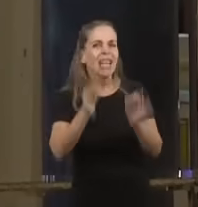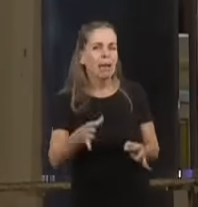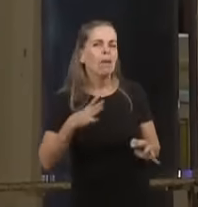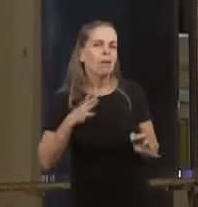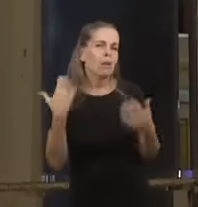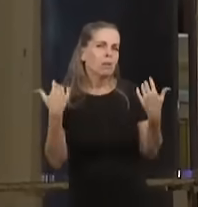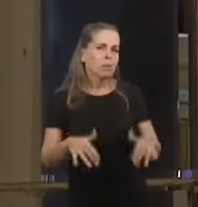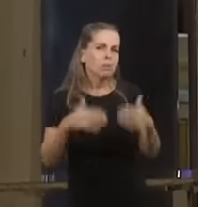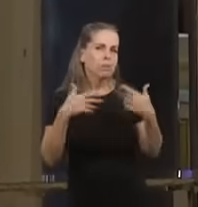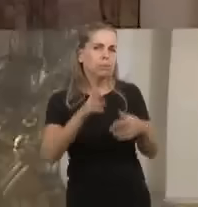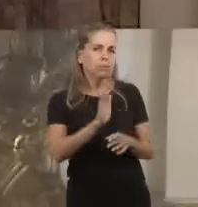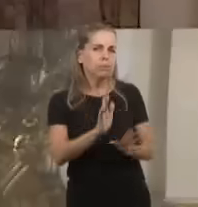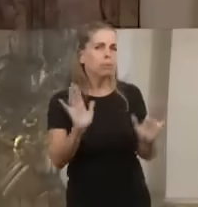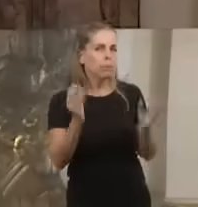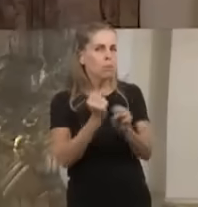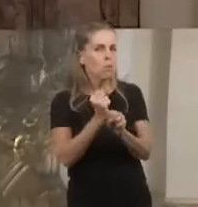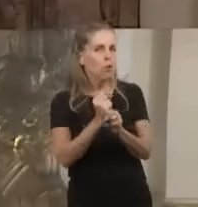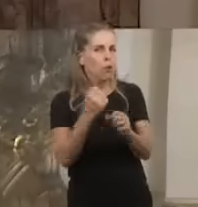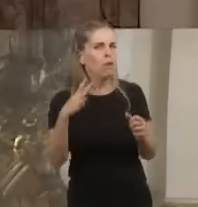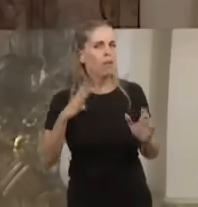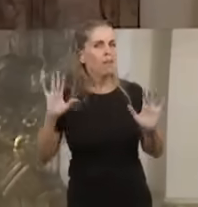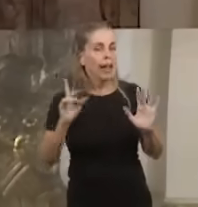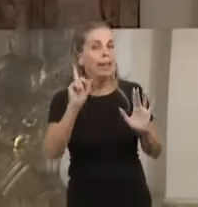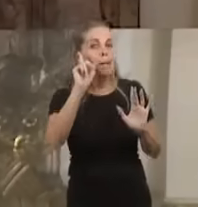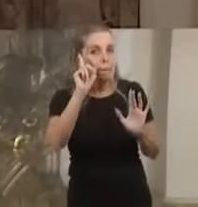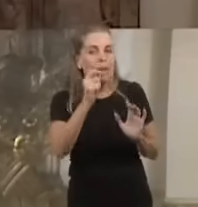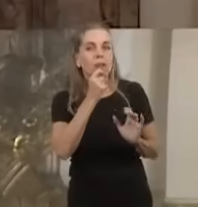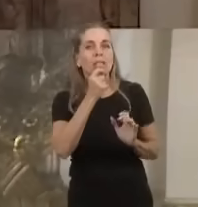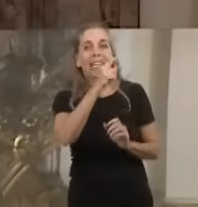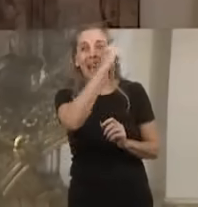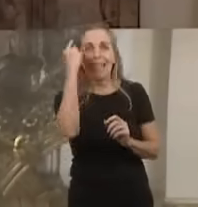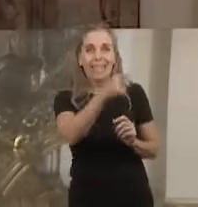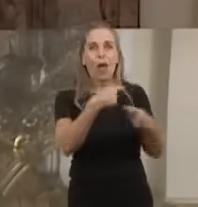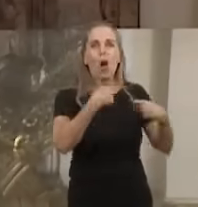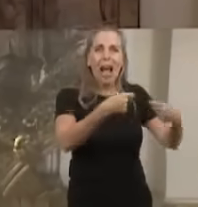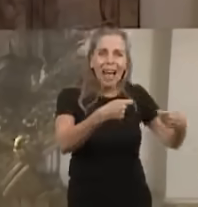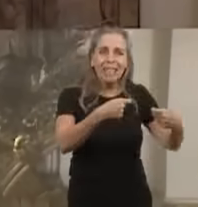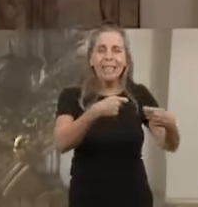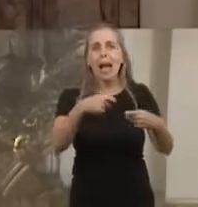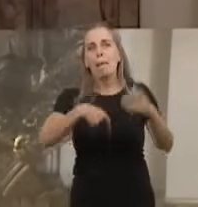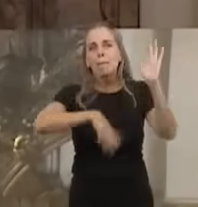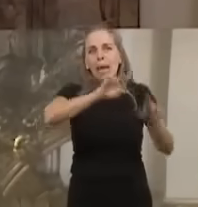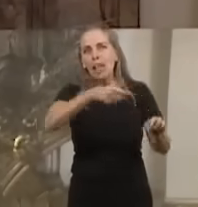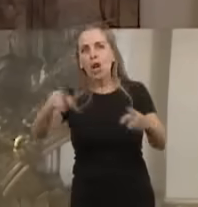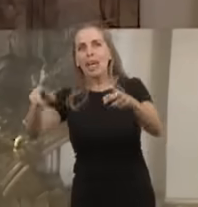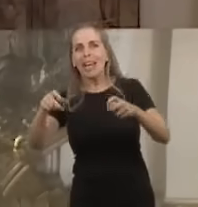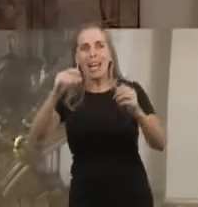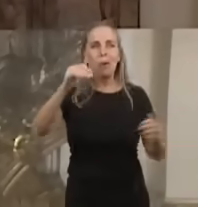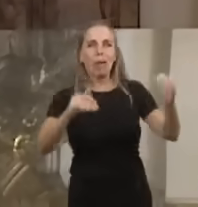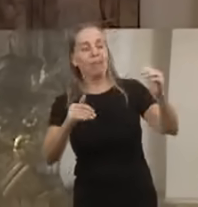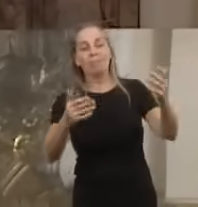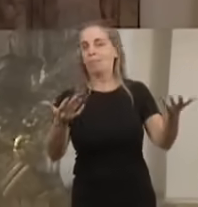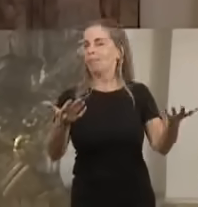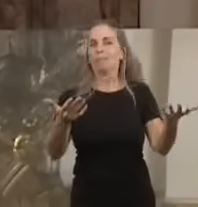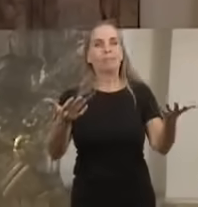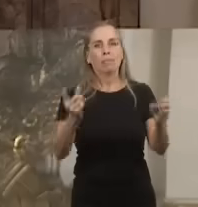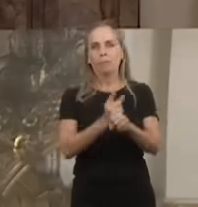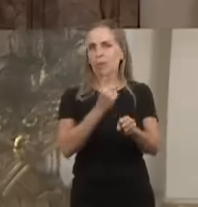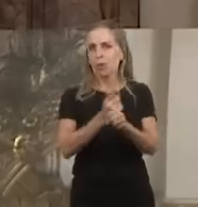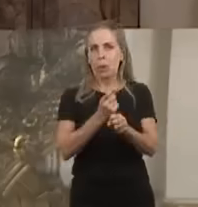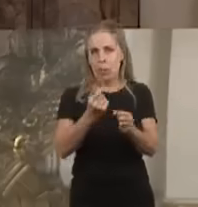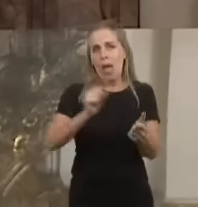por andar pero no hay ningún secreto si el estado gasta más de lo que recauda y financia este faltante con emisión monetaria entonces habrá